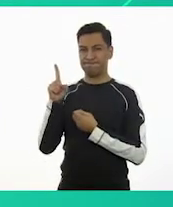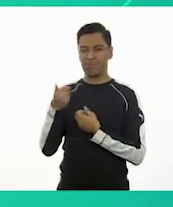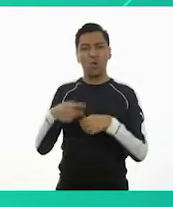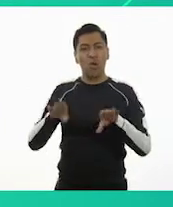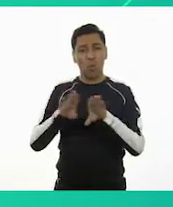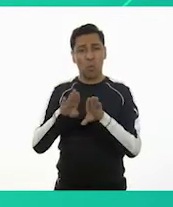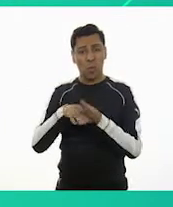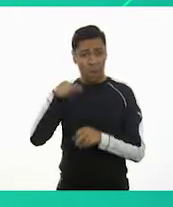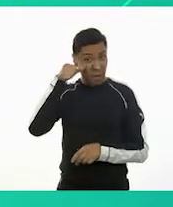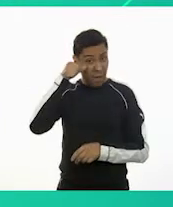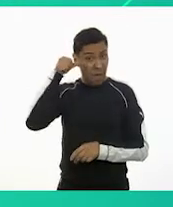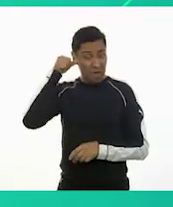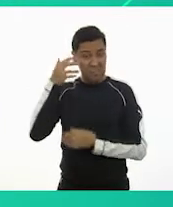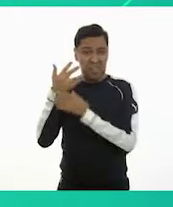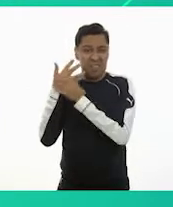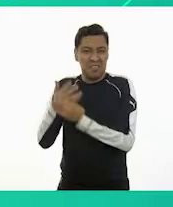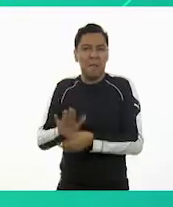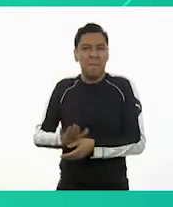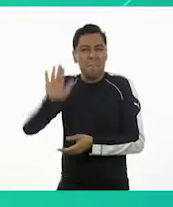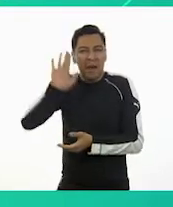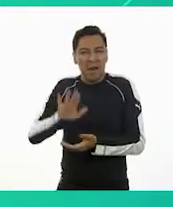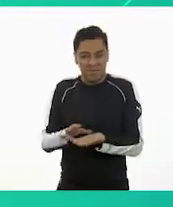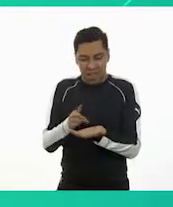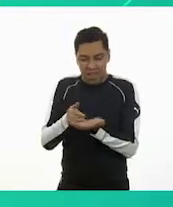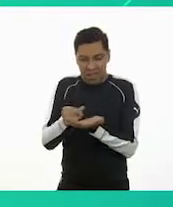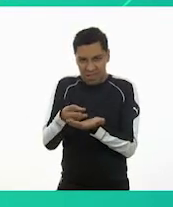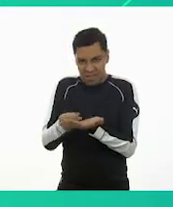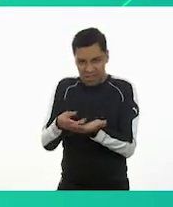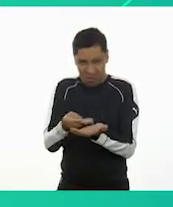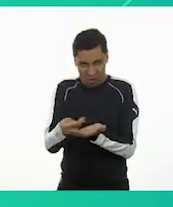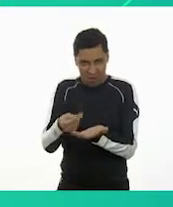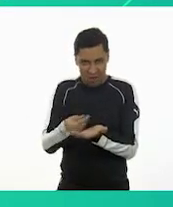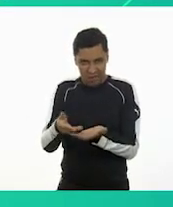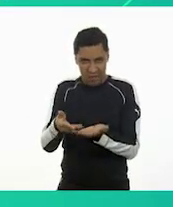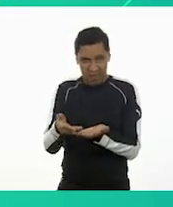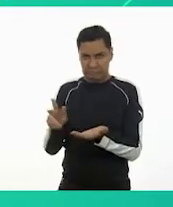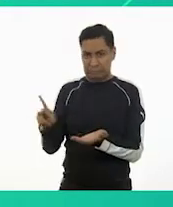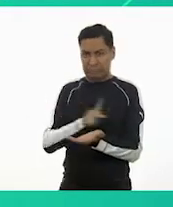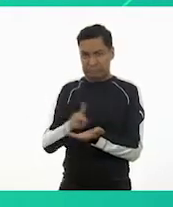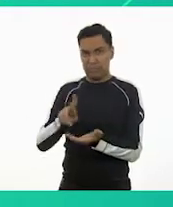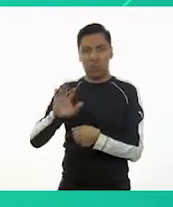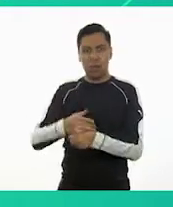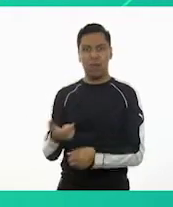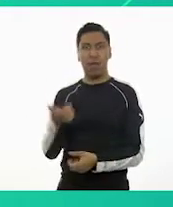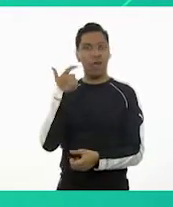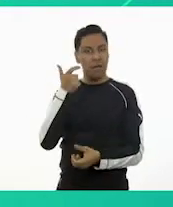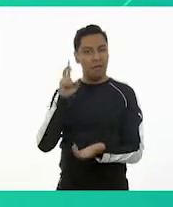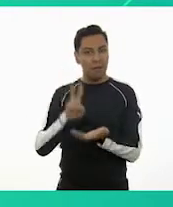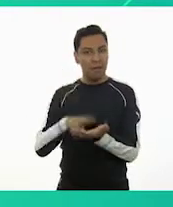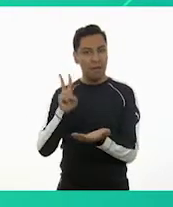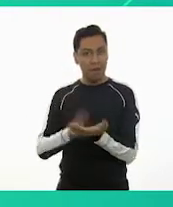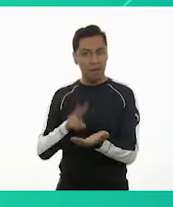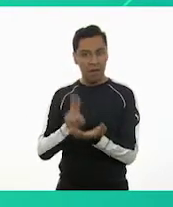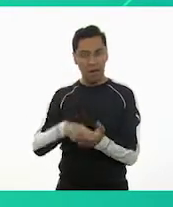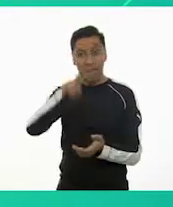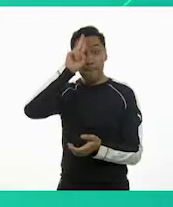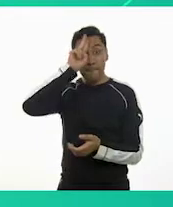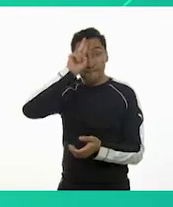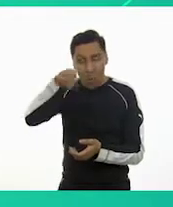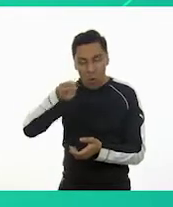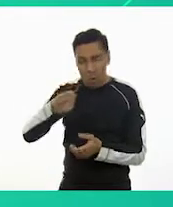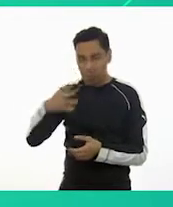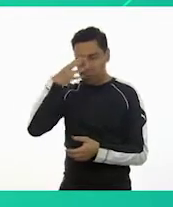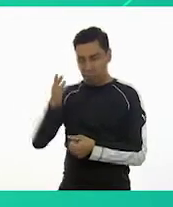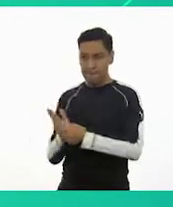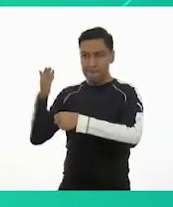asiáticos, le llaman la cocaína del mar por el precio que tiene. Y pues a la hora, aun cuando está prohibida la pesca de totoaba, a la hora que